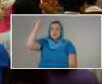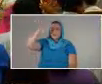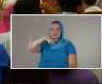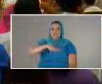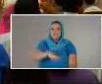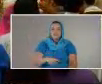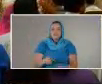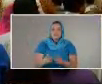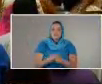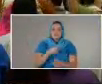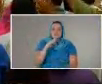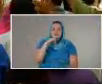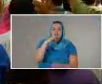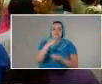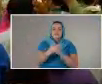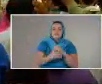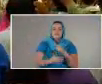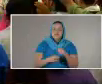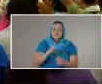con la sangre de Cristo,